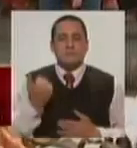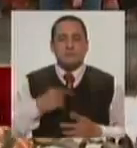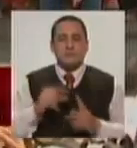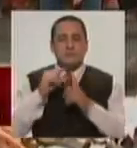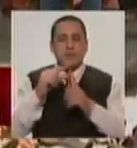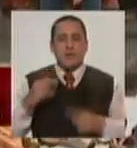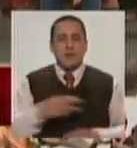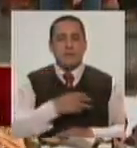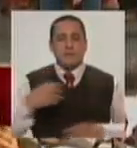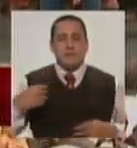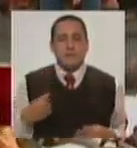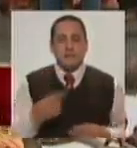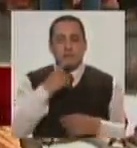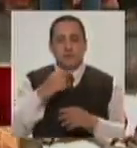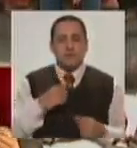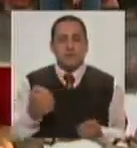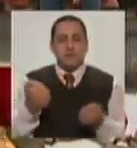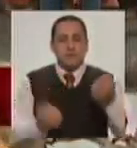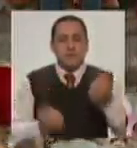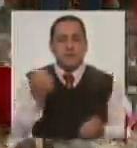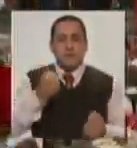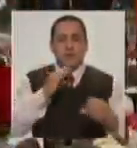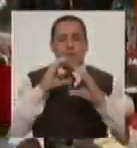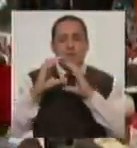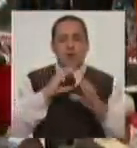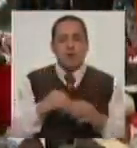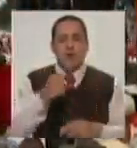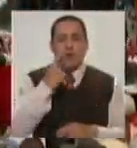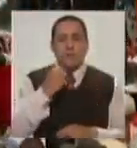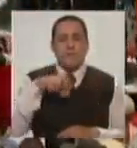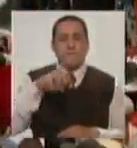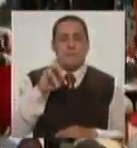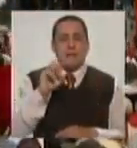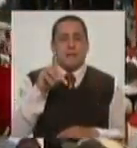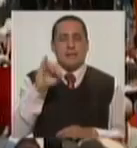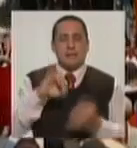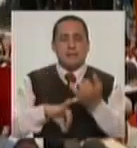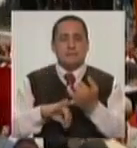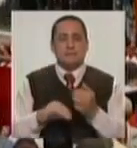Palabras del ministro de Transportes y Comunicaciones, Carlos Paredes.